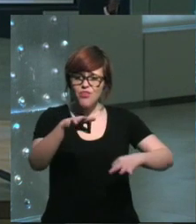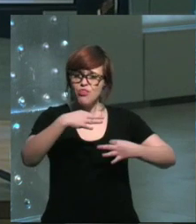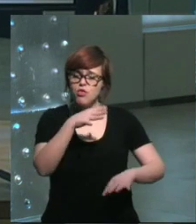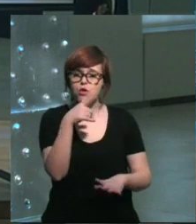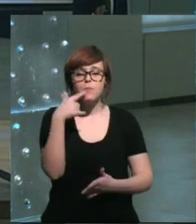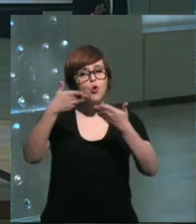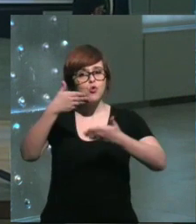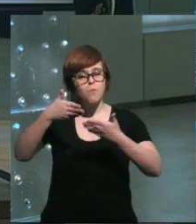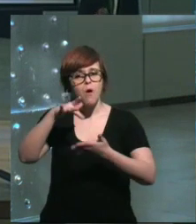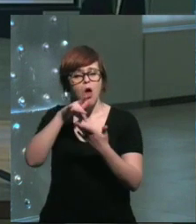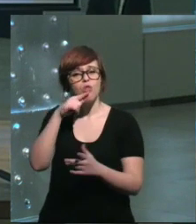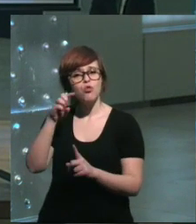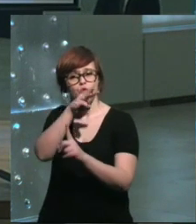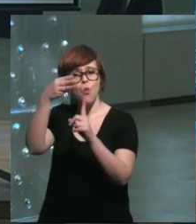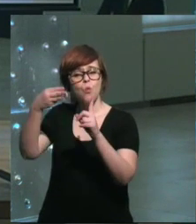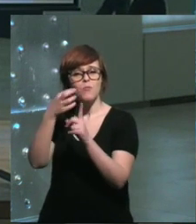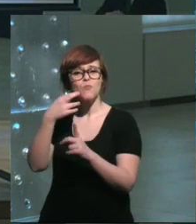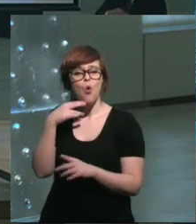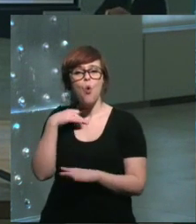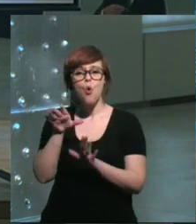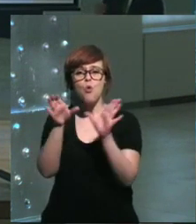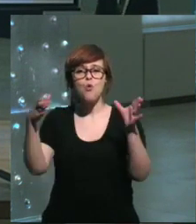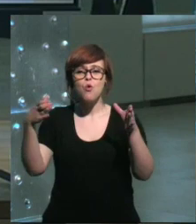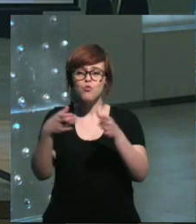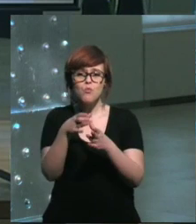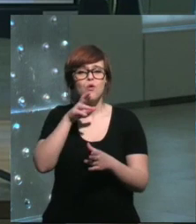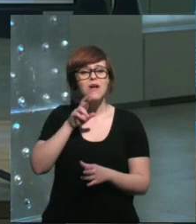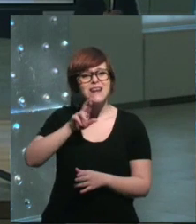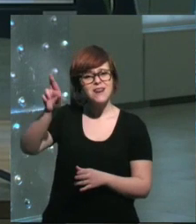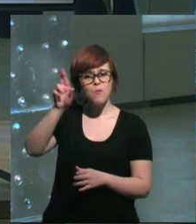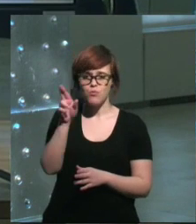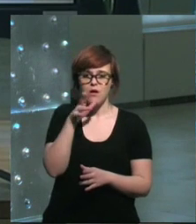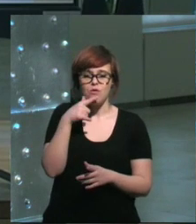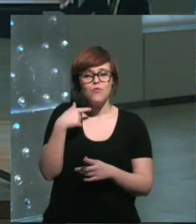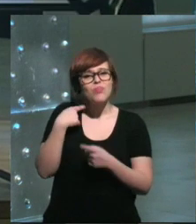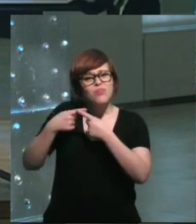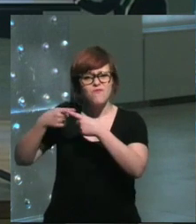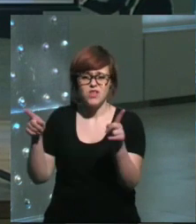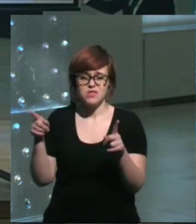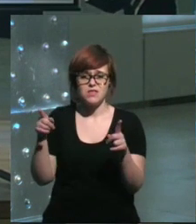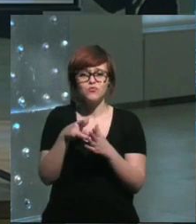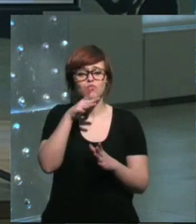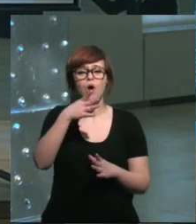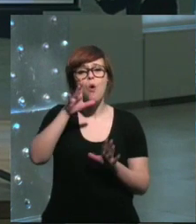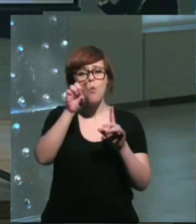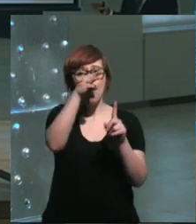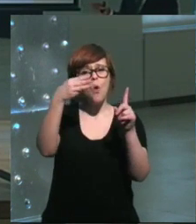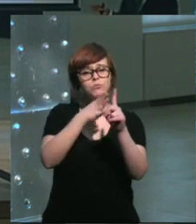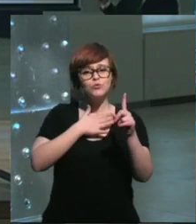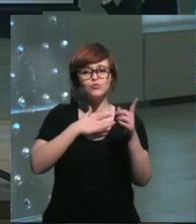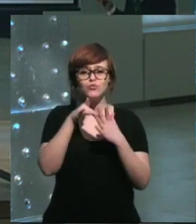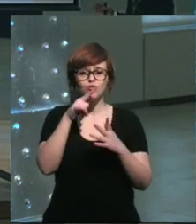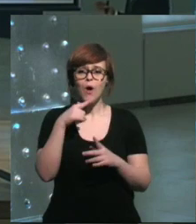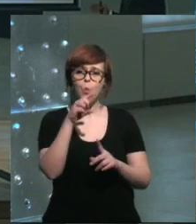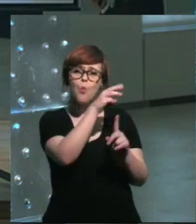a la página web de los republicanos, que era una página relativamente sencilla y daba información. Esto no era una página web, lo que veíais era una página web,